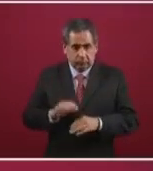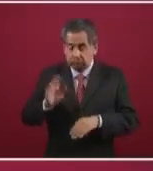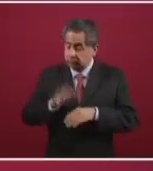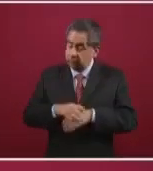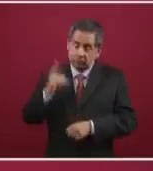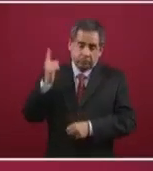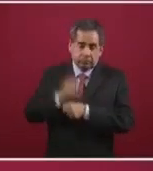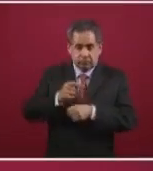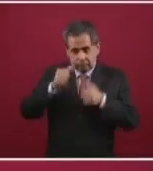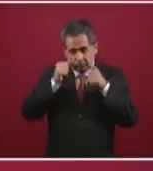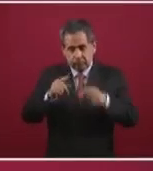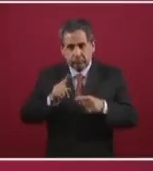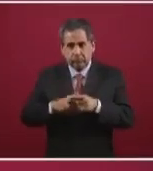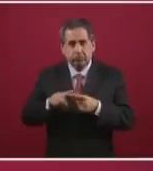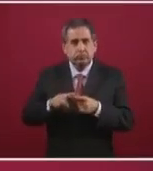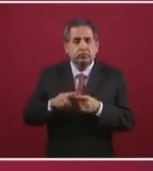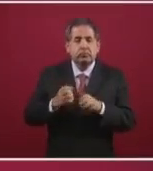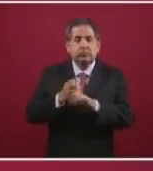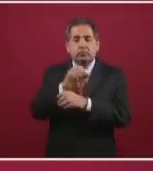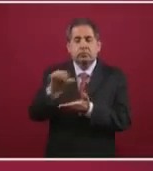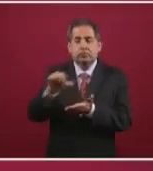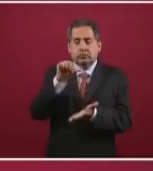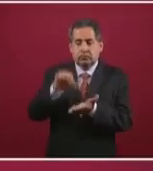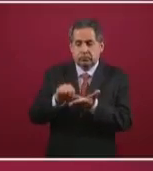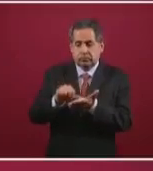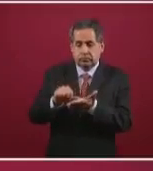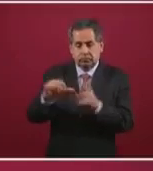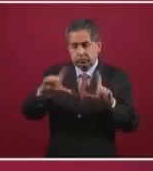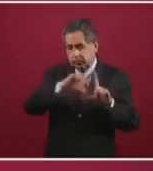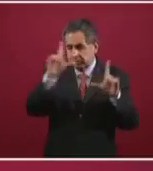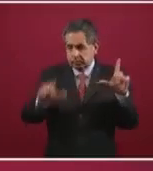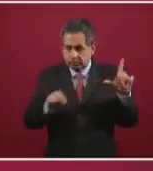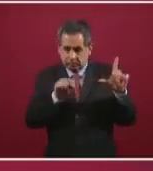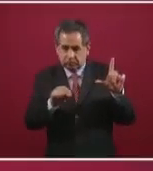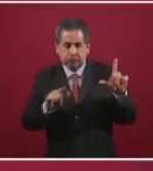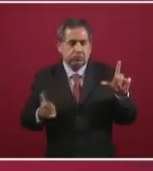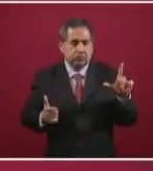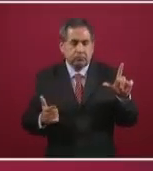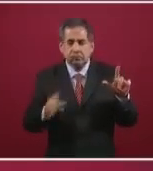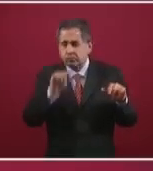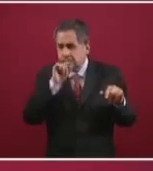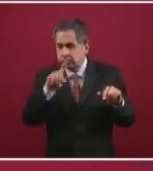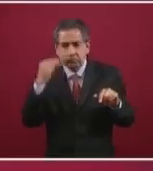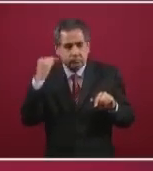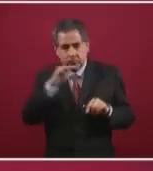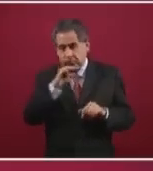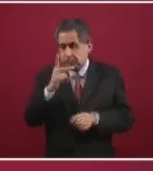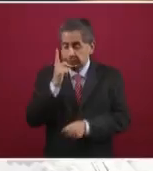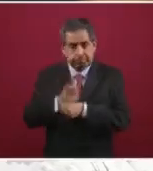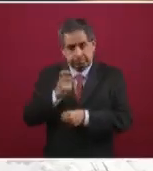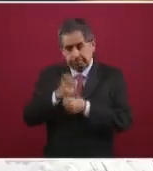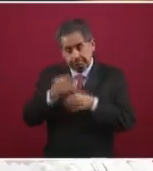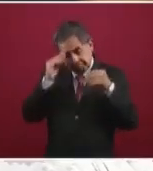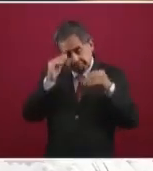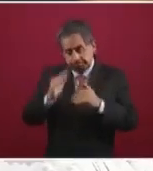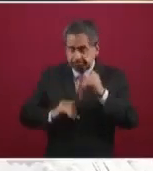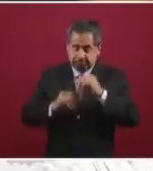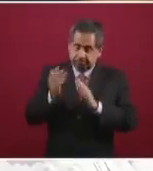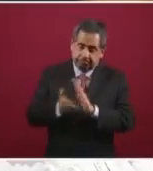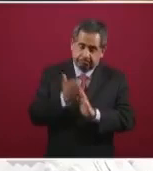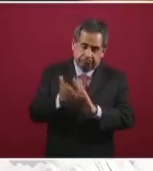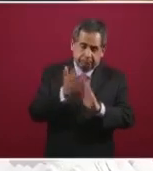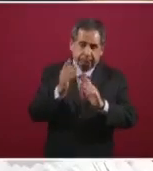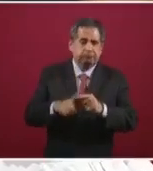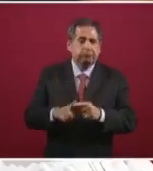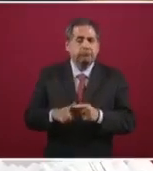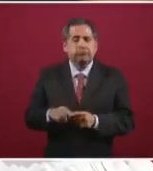en los estados del centro del país, precisamente Guanajuato, Jalisco y Michoacán, y la Secretaría de la Defensa